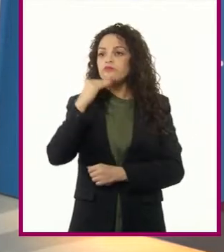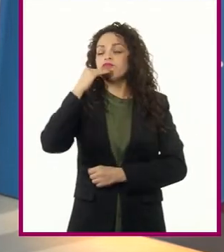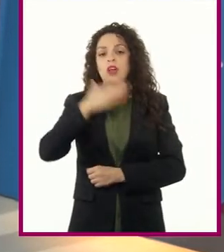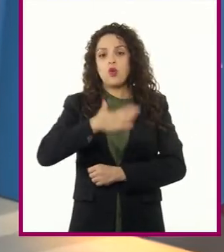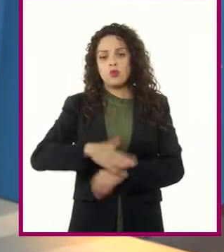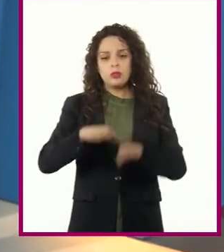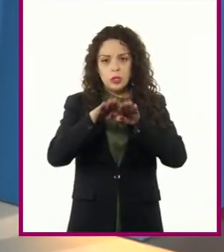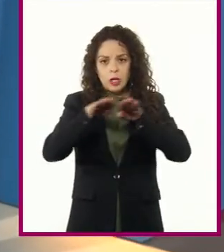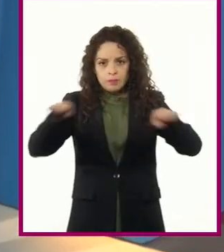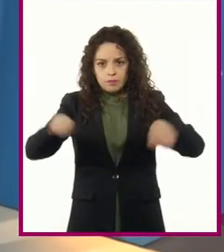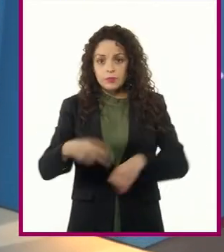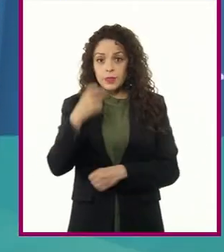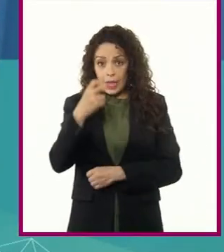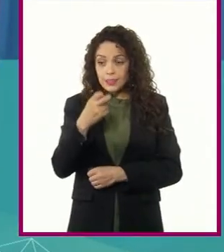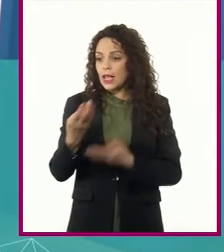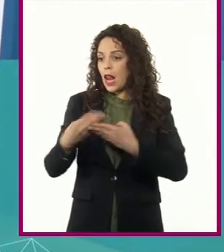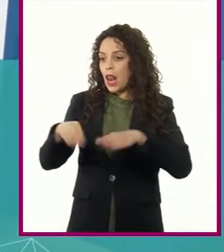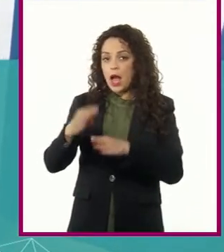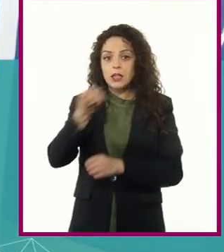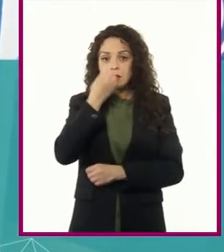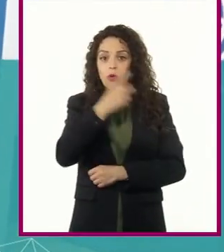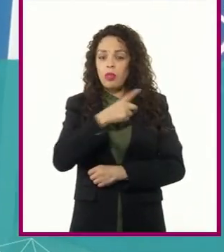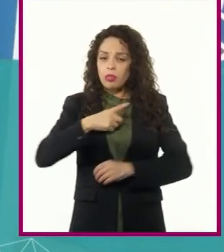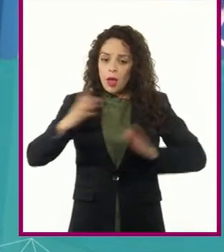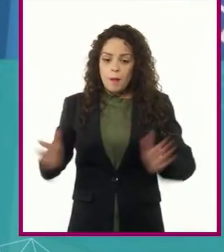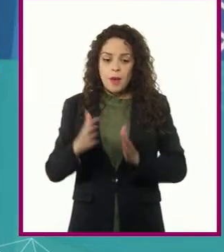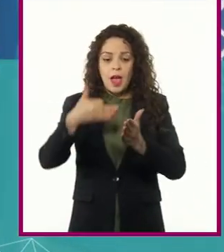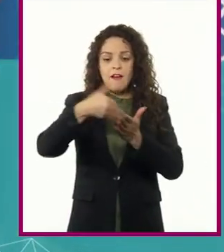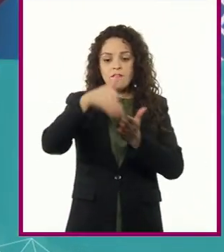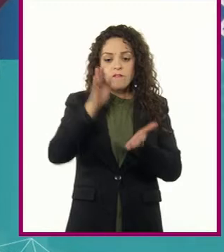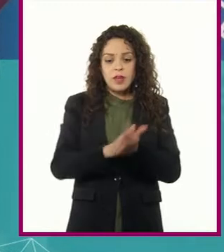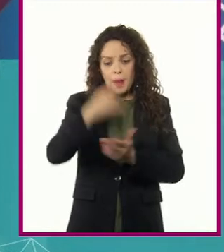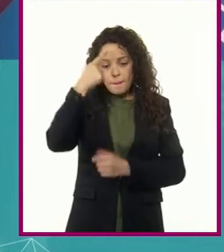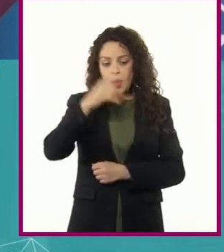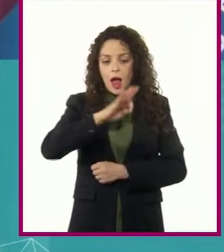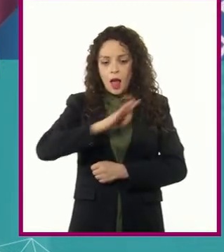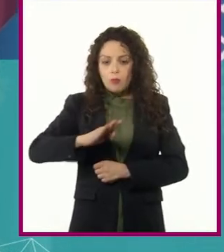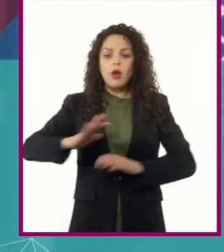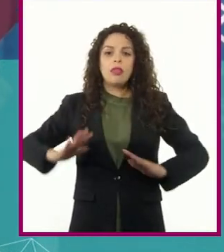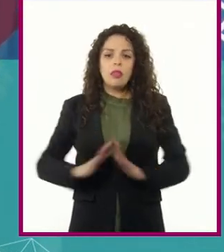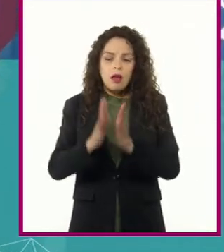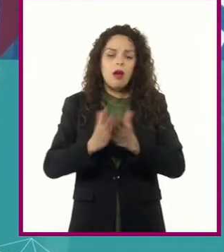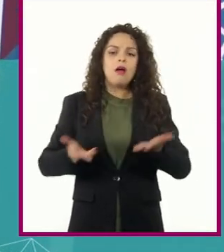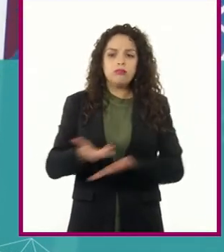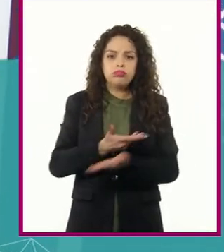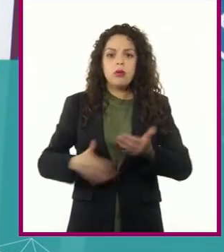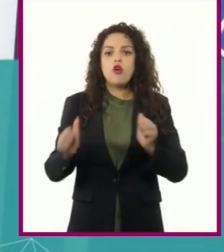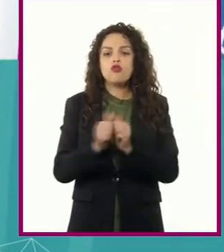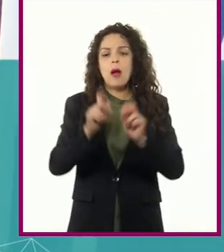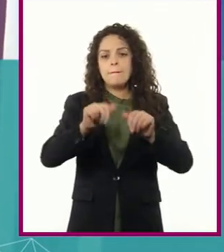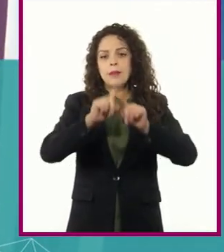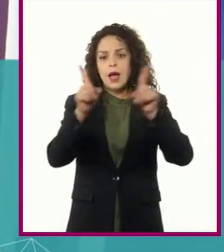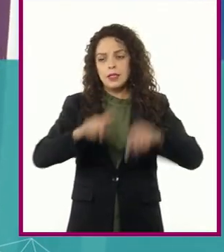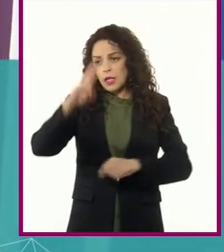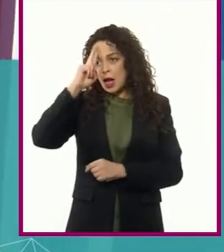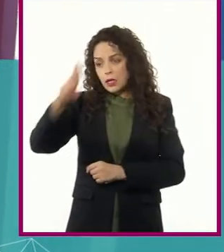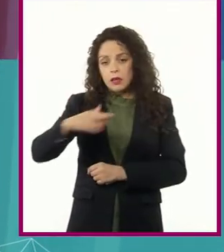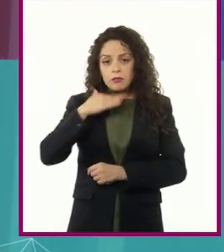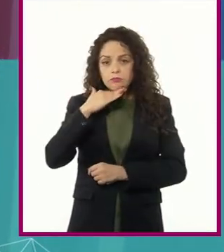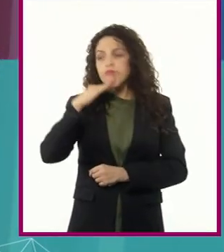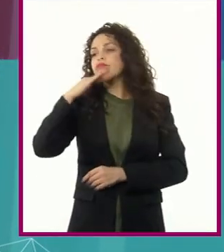en casa y en la escuela los valores que permitan una convivencia pacífica, respetando la dignidad de cada una de